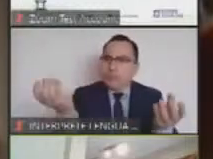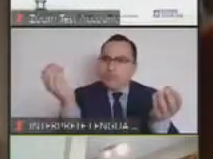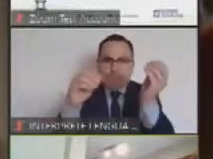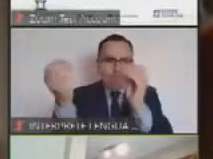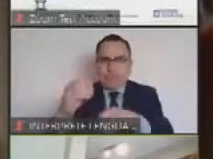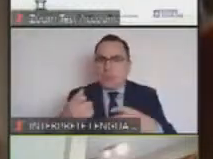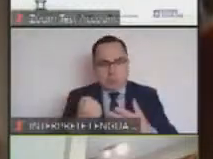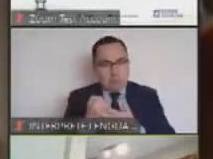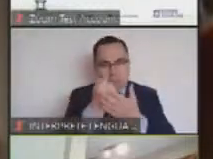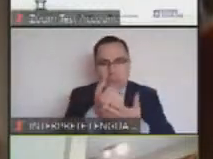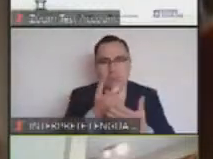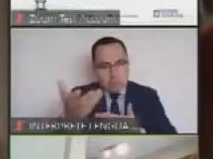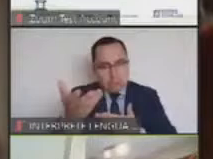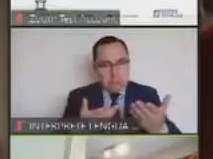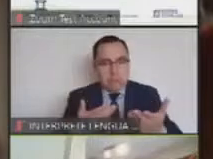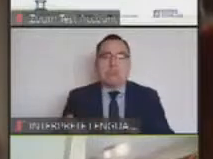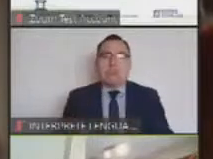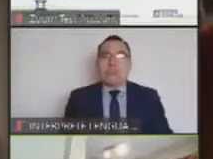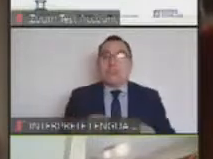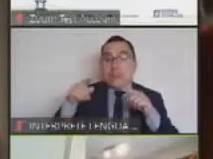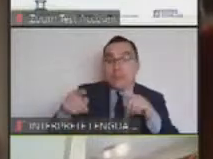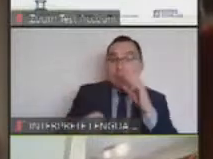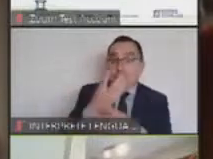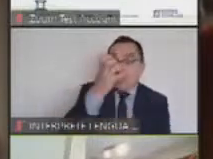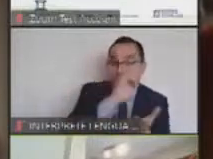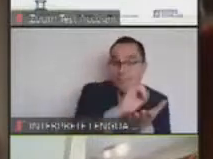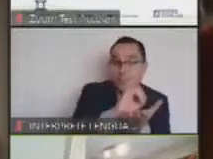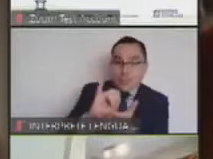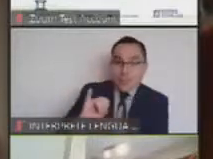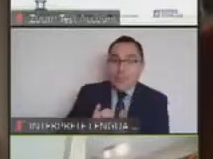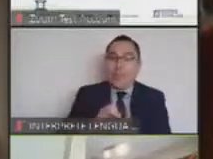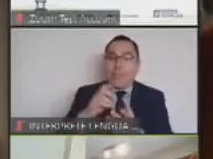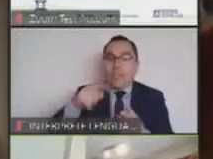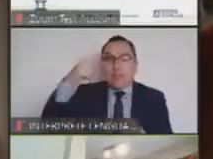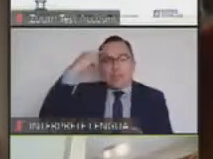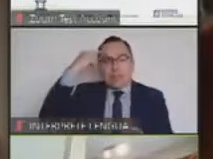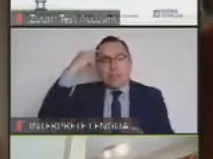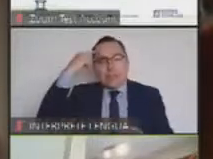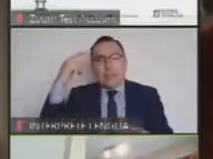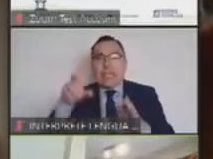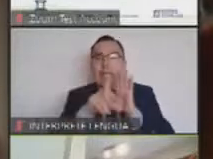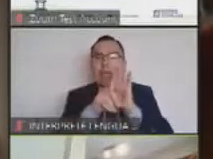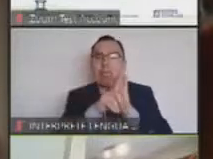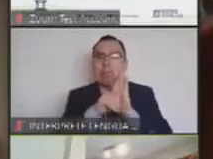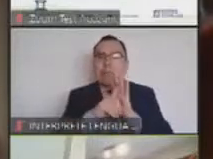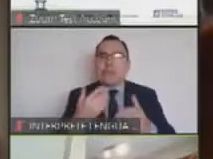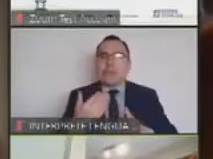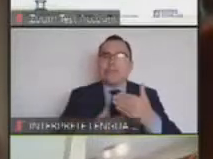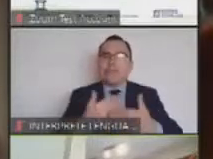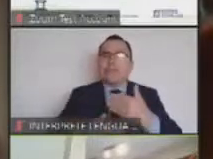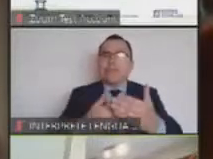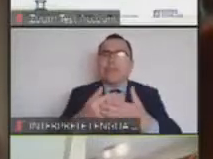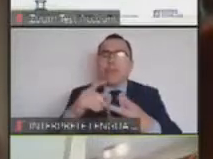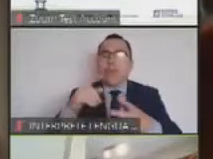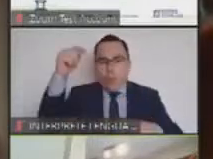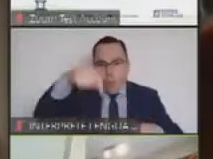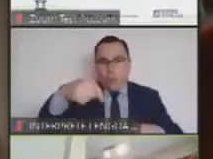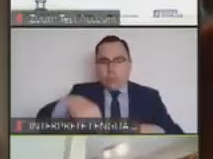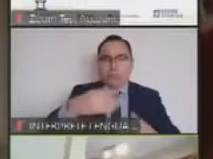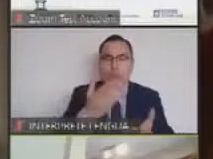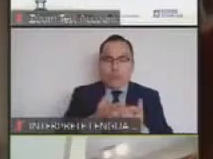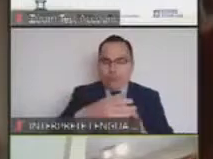que previno estas nuevas instituciones, se piensa regular legalmente el proceso garantizando concursos